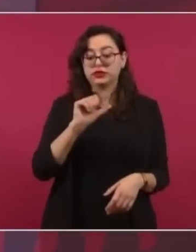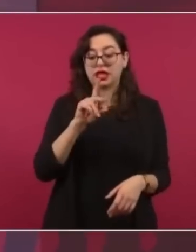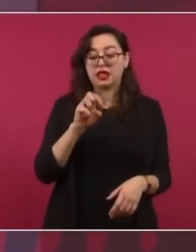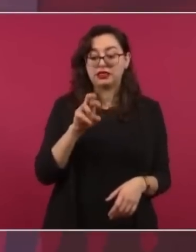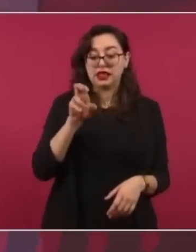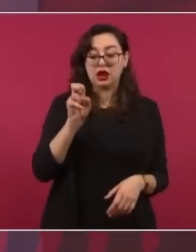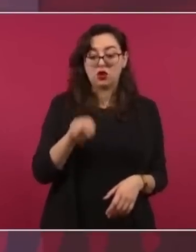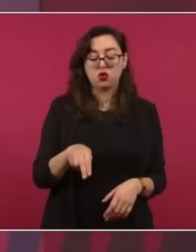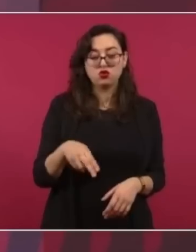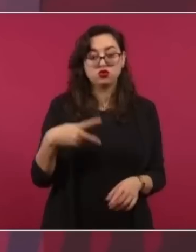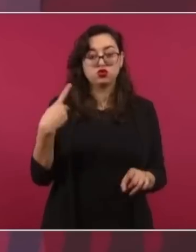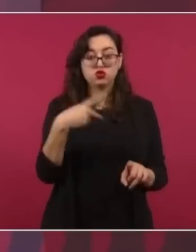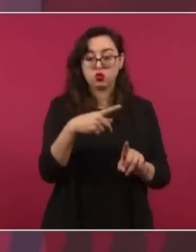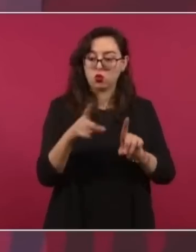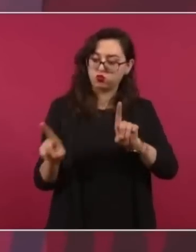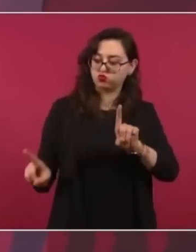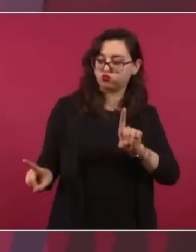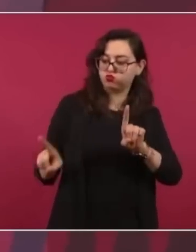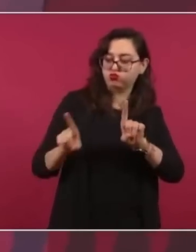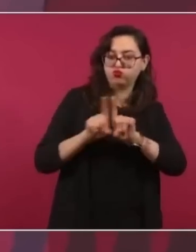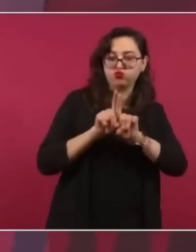de Felipe Calderón.